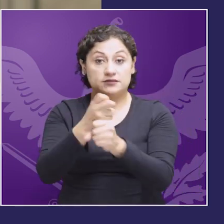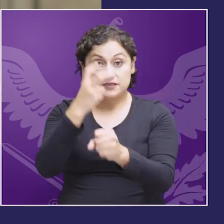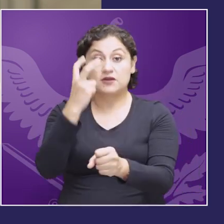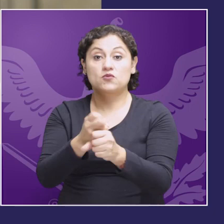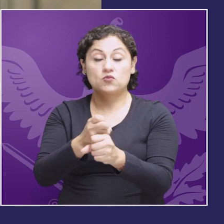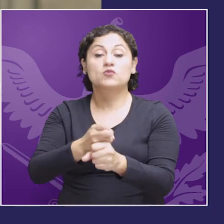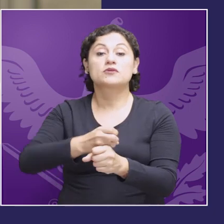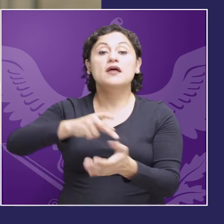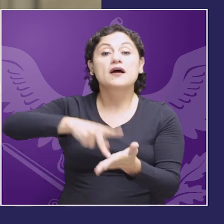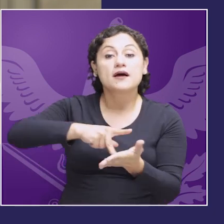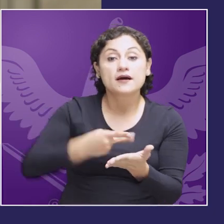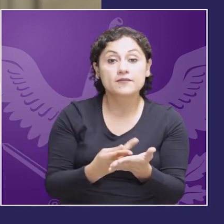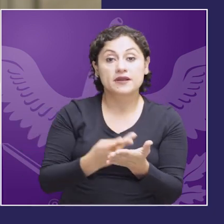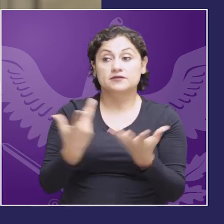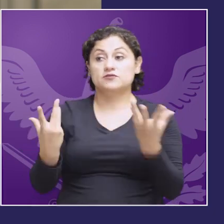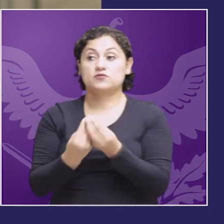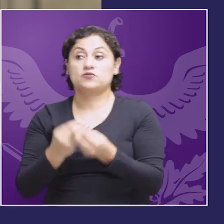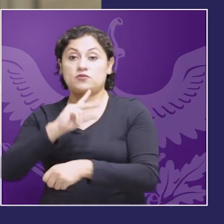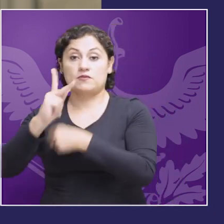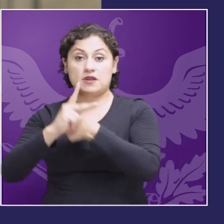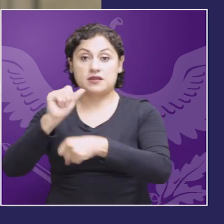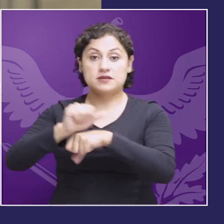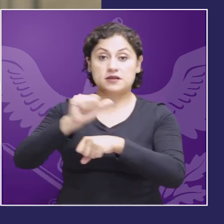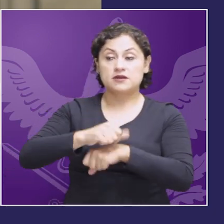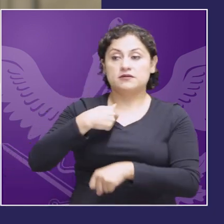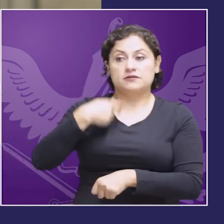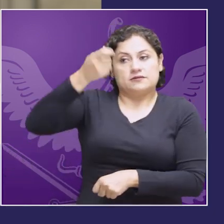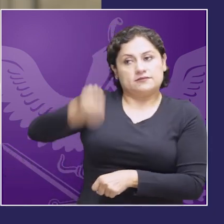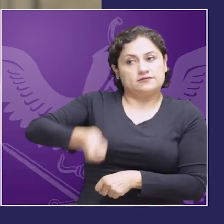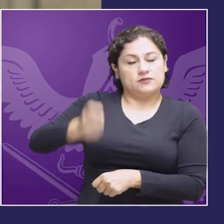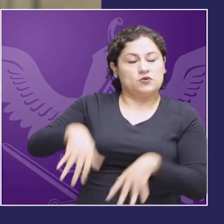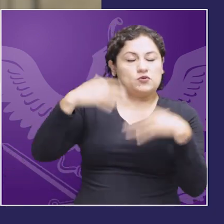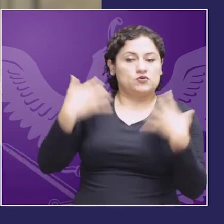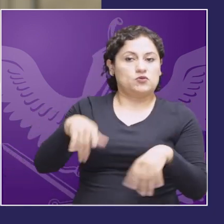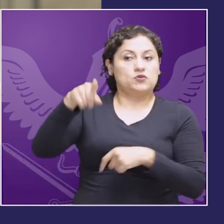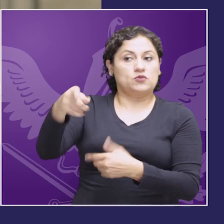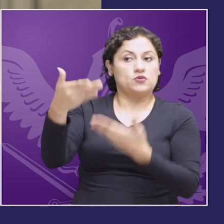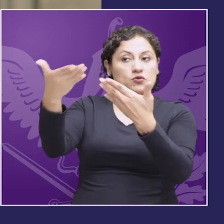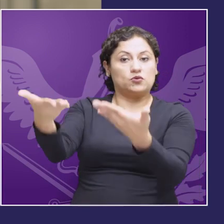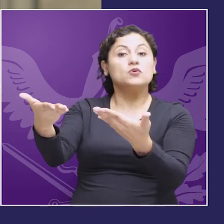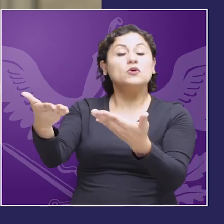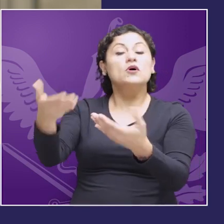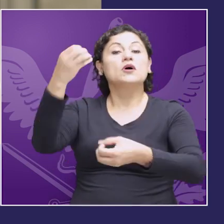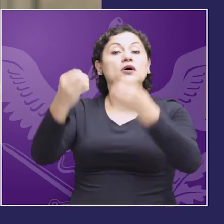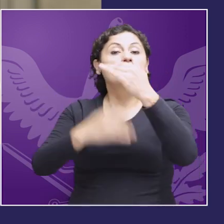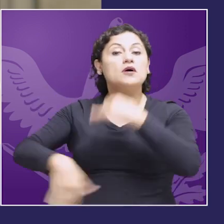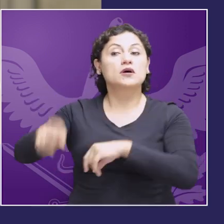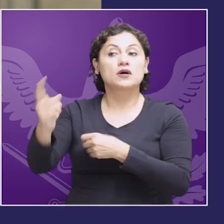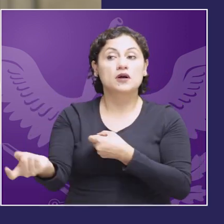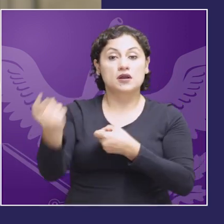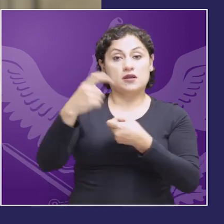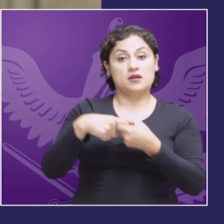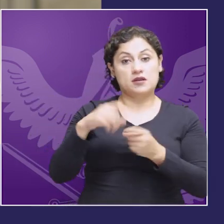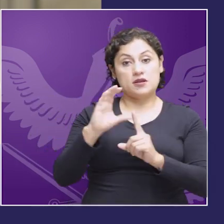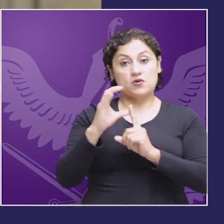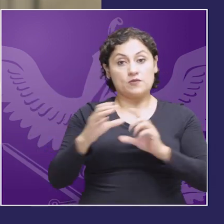segunda versión, que estamos trabajando nuevamente con Argentina, que quiero yo hacer un saludo súper importante a la Corte Suprema, porque no